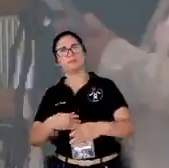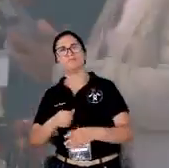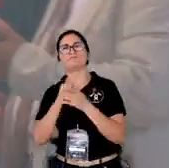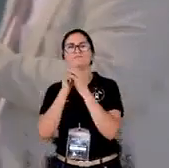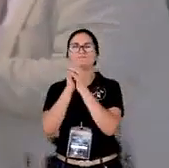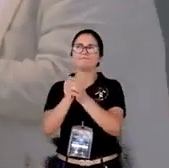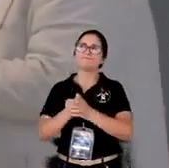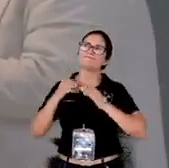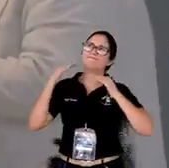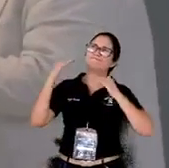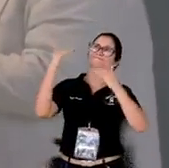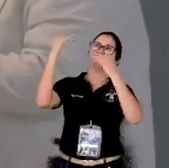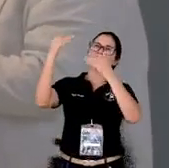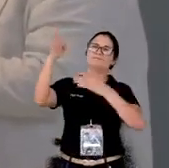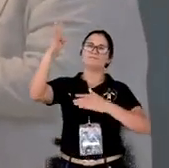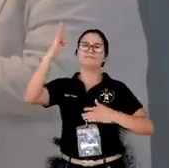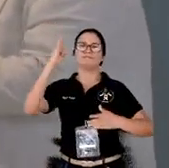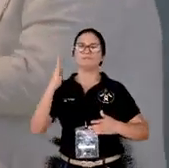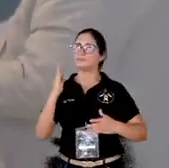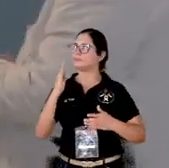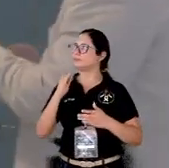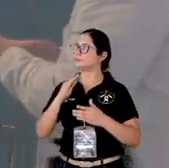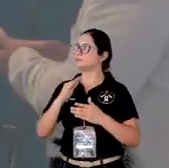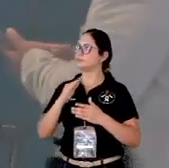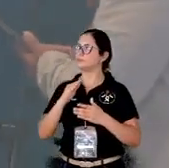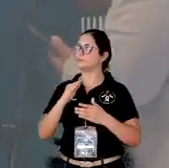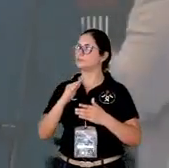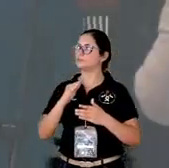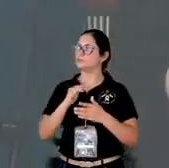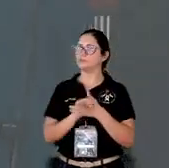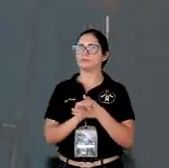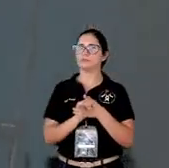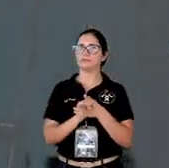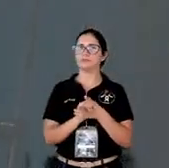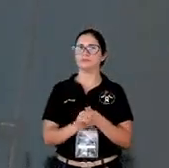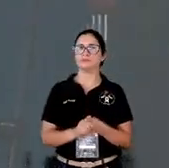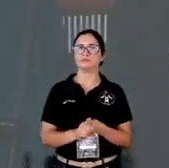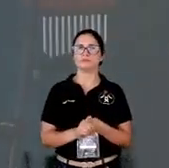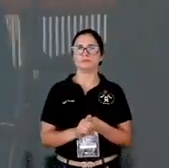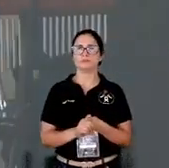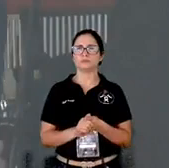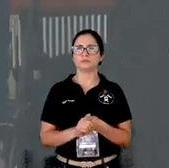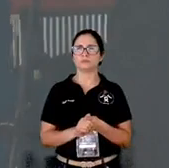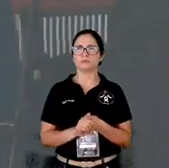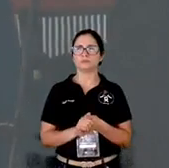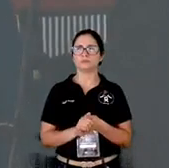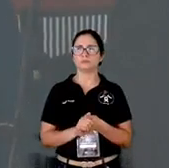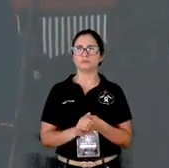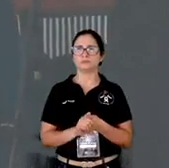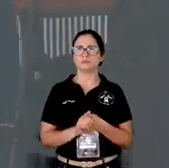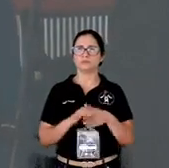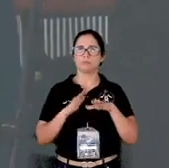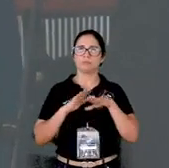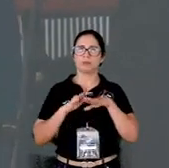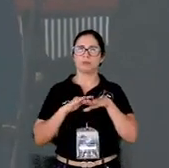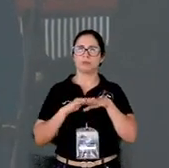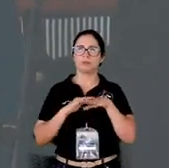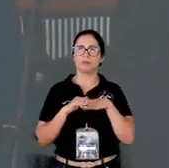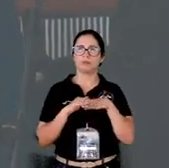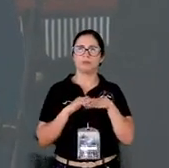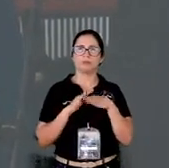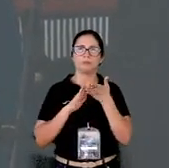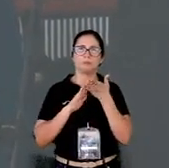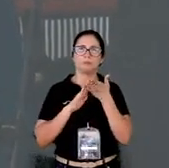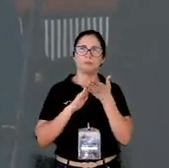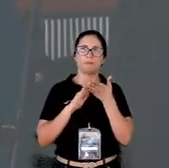Jesús. Perdón, hermanos, es el hermano Mayer Torres, es un varón, qué pena con